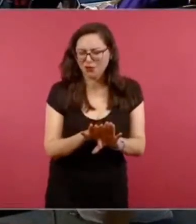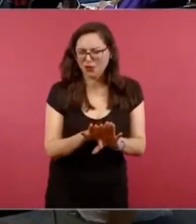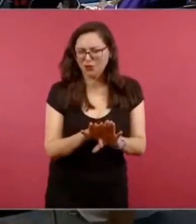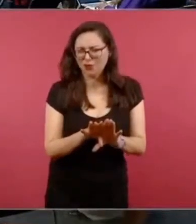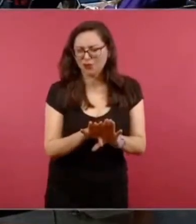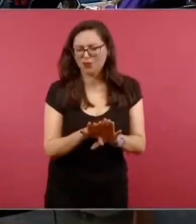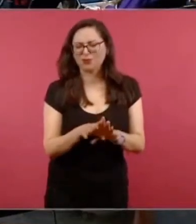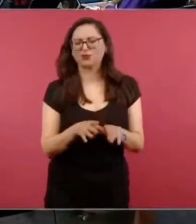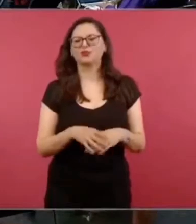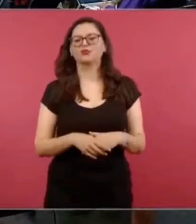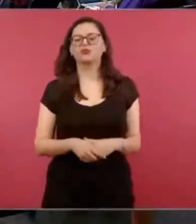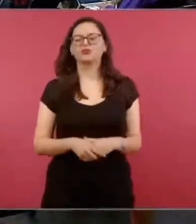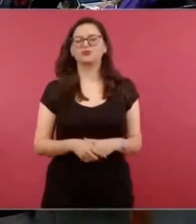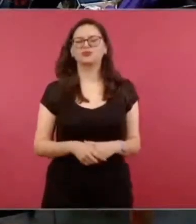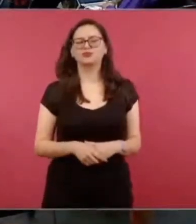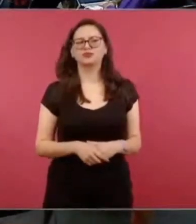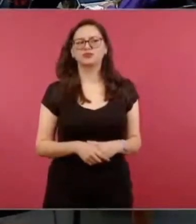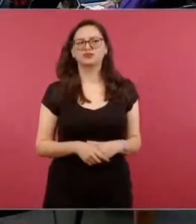que